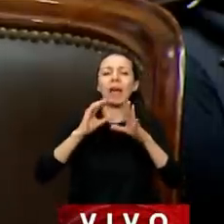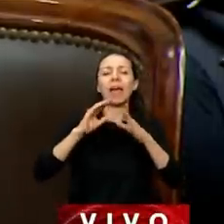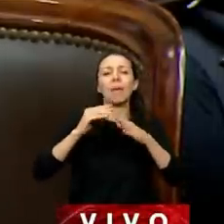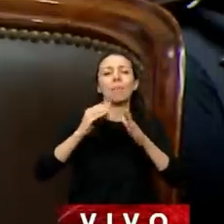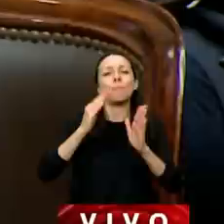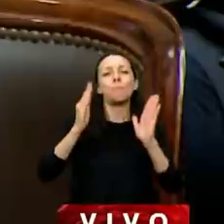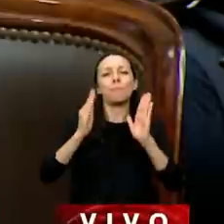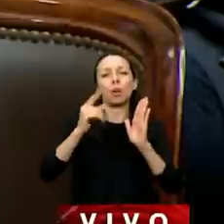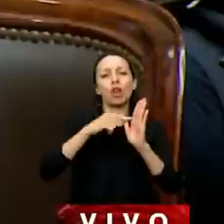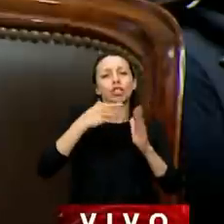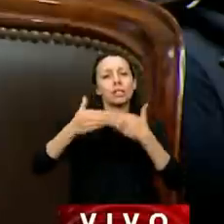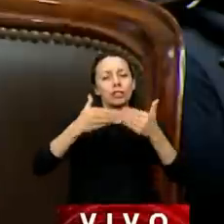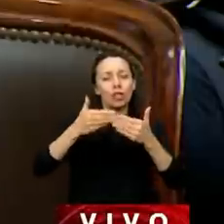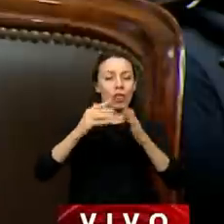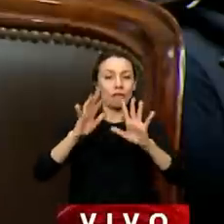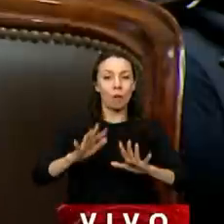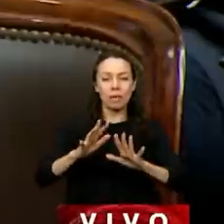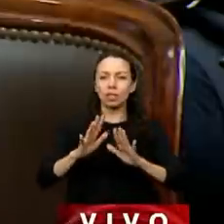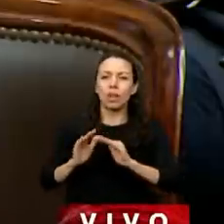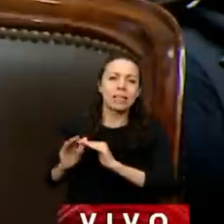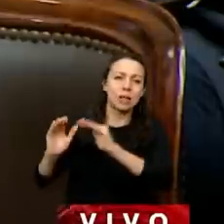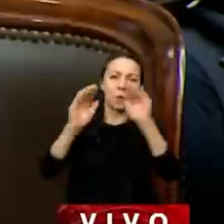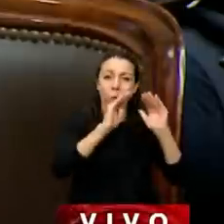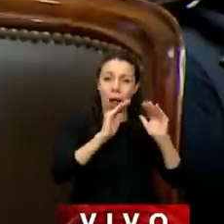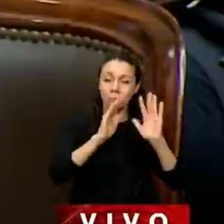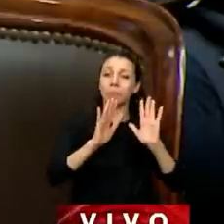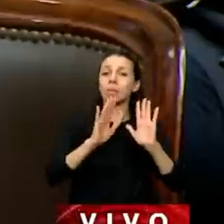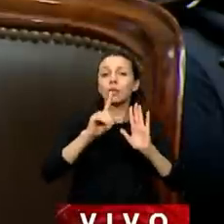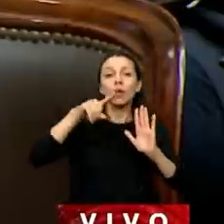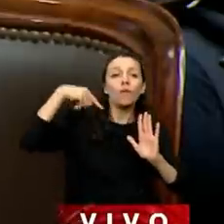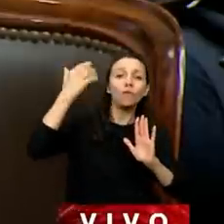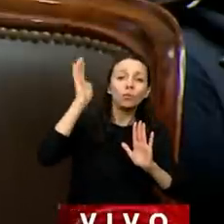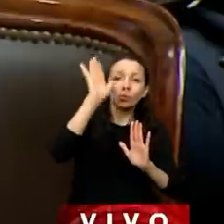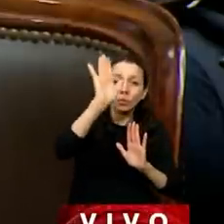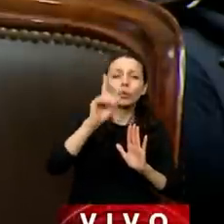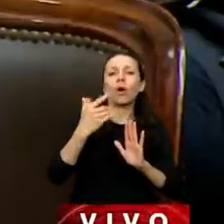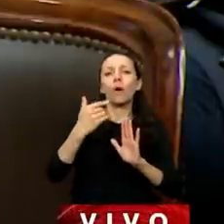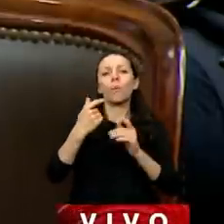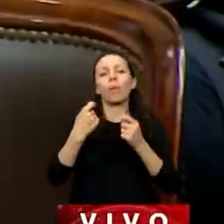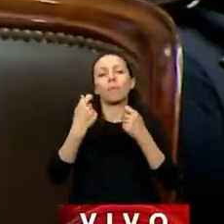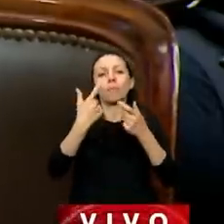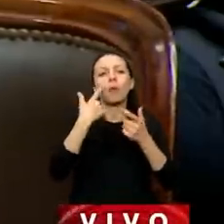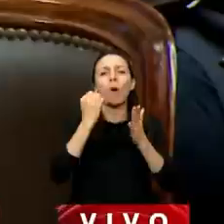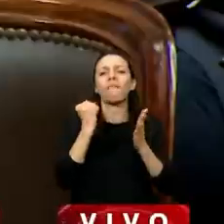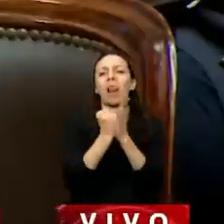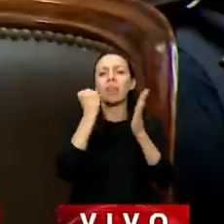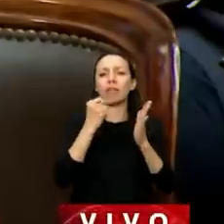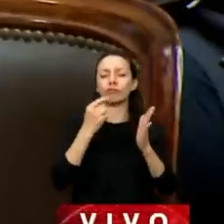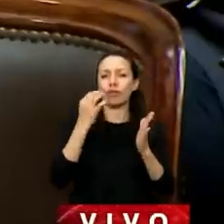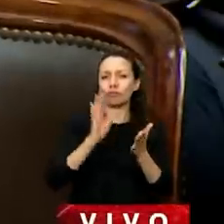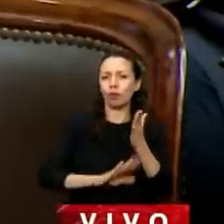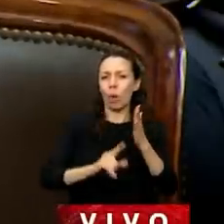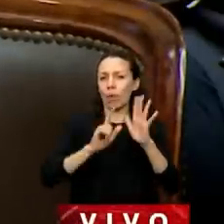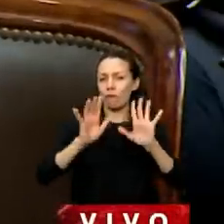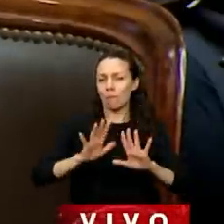en torno a poder a futuro implementar un proceso de acreditación y validación de la calidad de la formación en